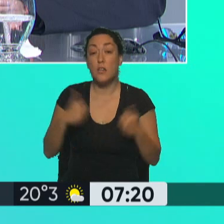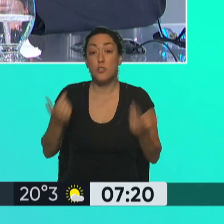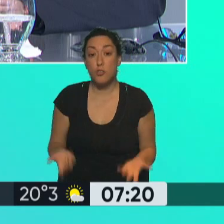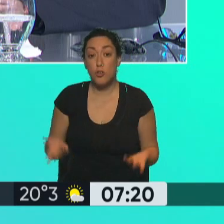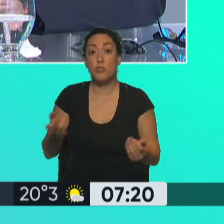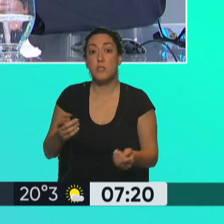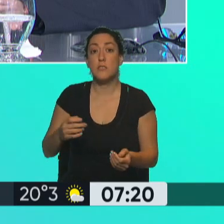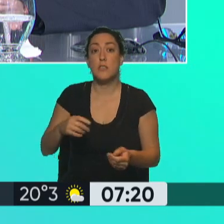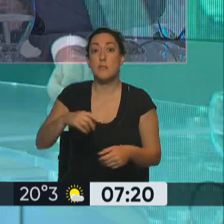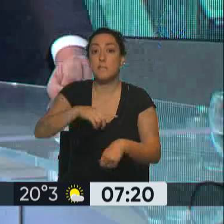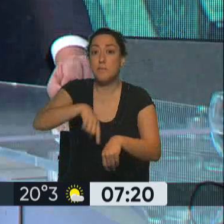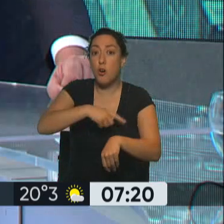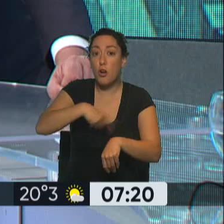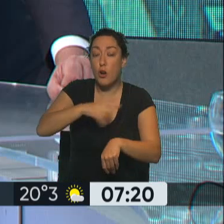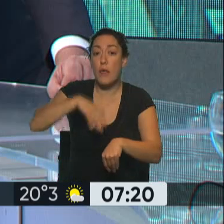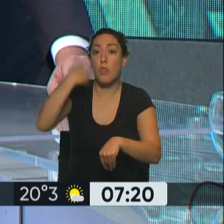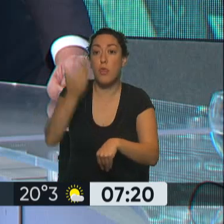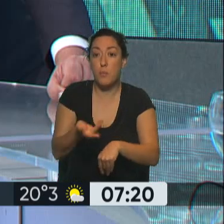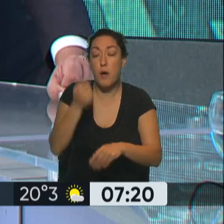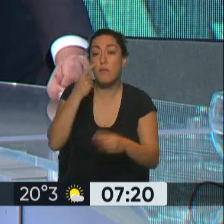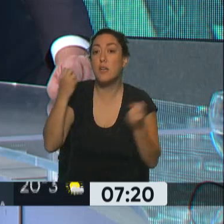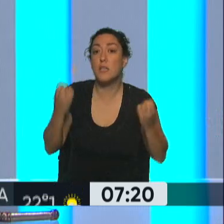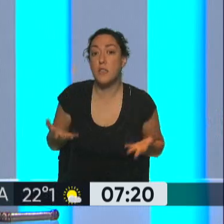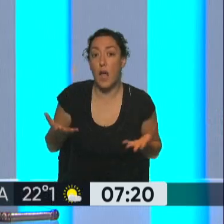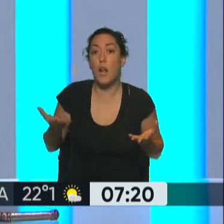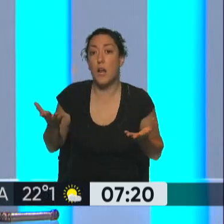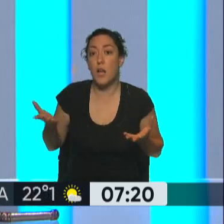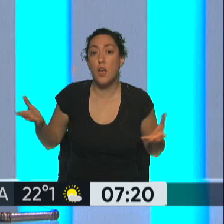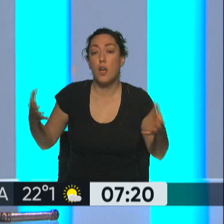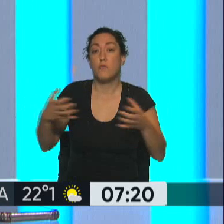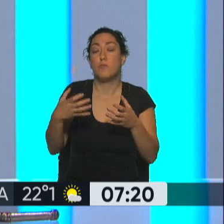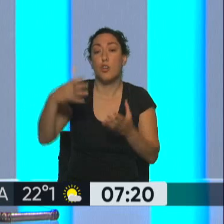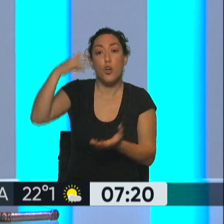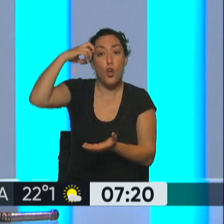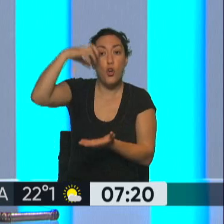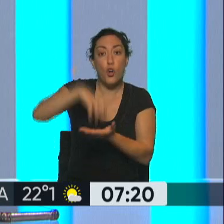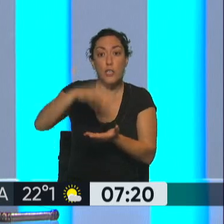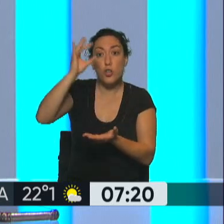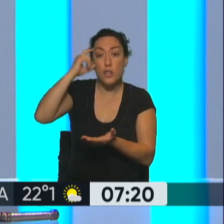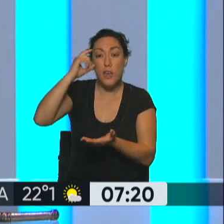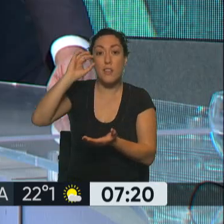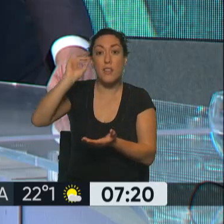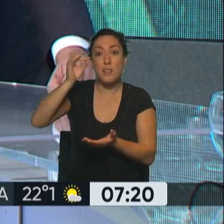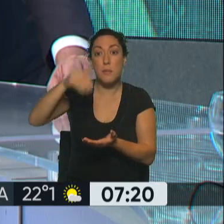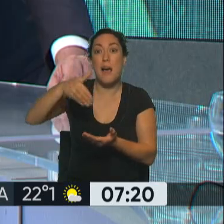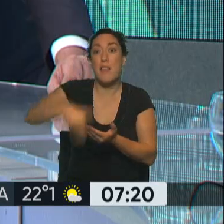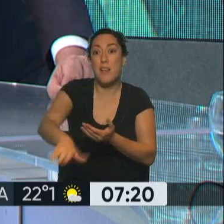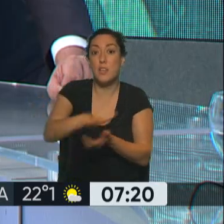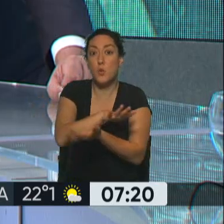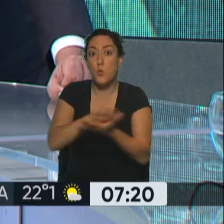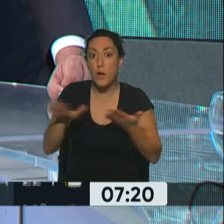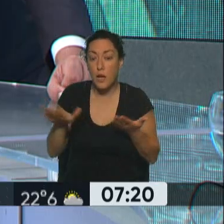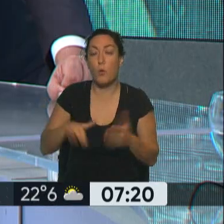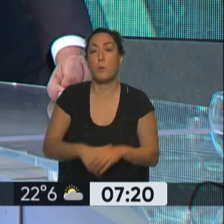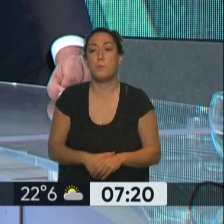partir de las próximas horas, a partir del nuevo Congreso del 10 de diciembre. Fer, ¿hay un sector importante que